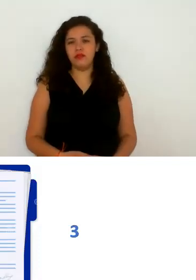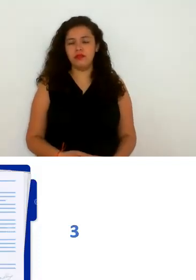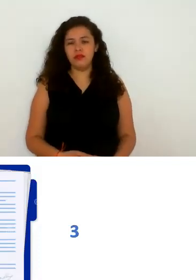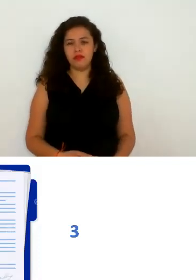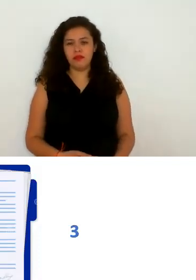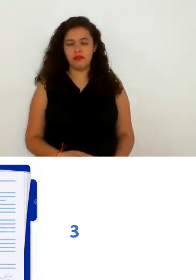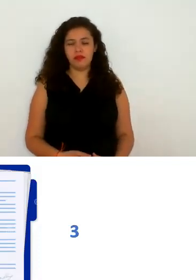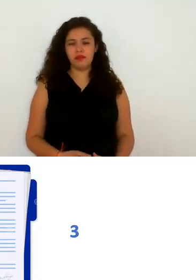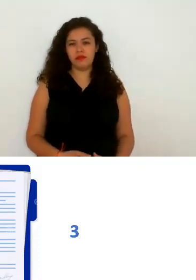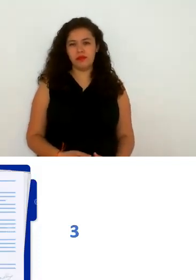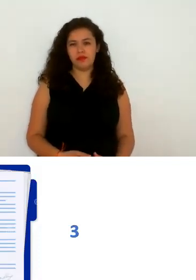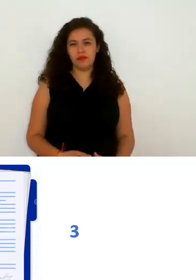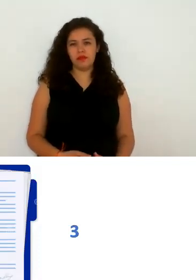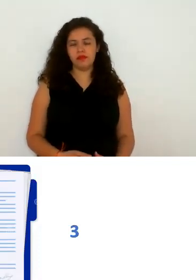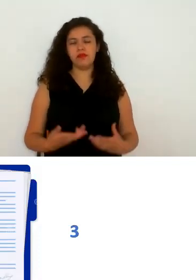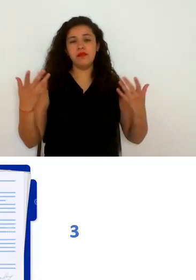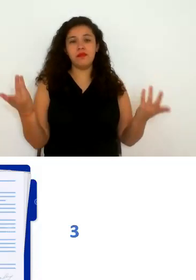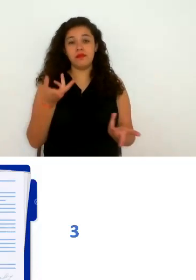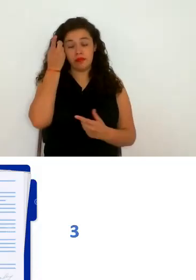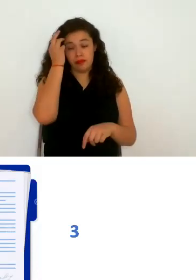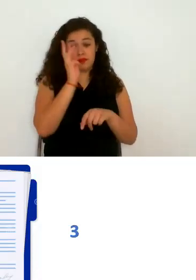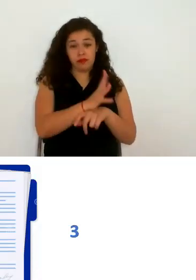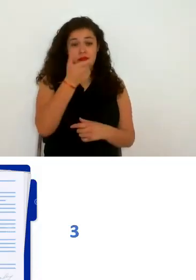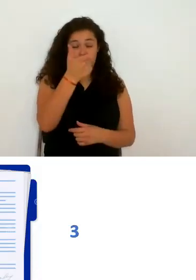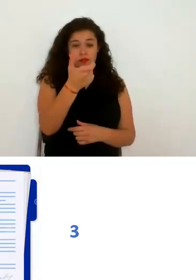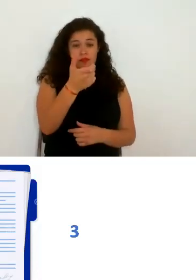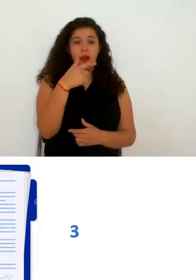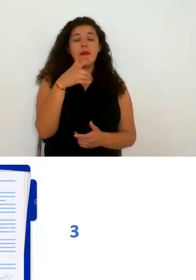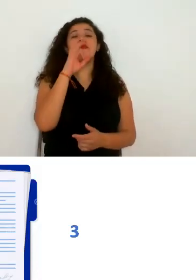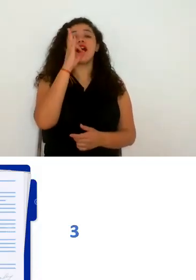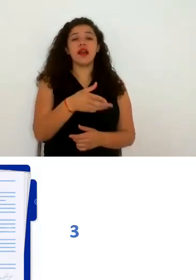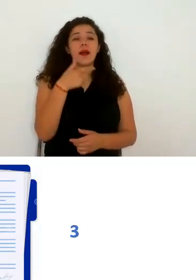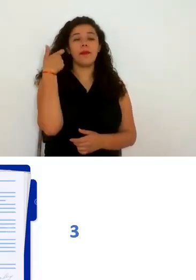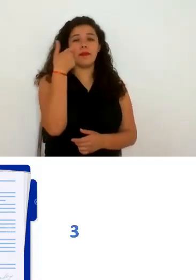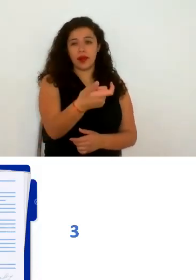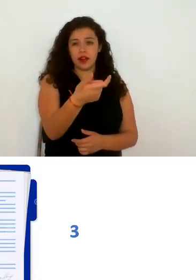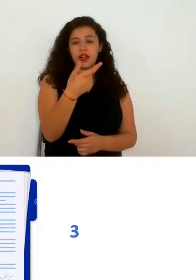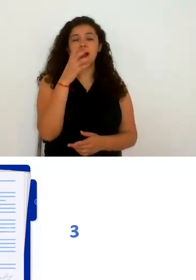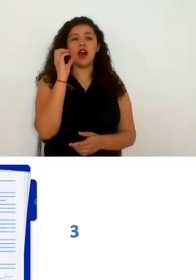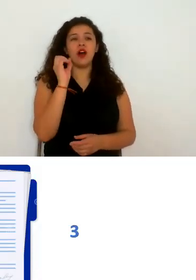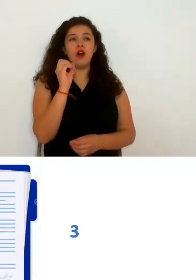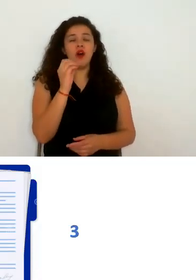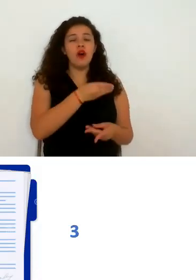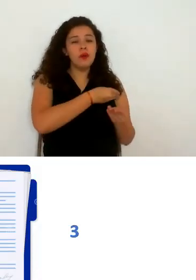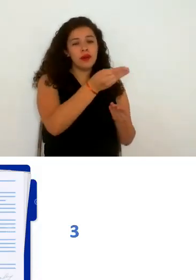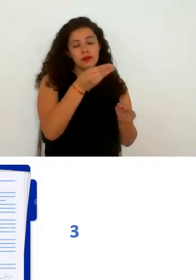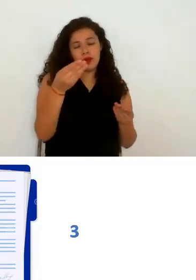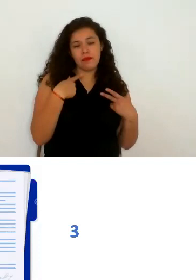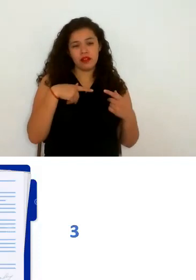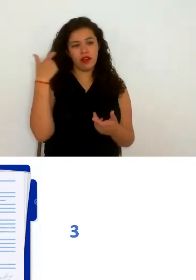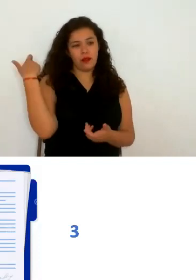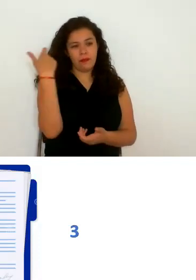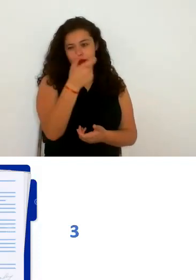dirección autoriza el pago del salario o hace la partida para pagarle al